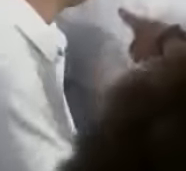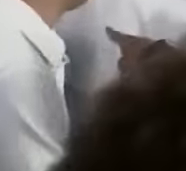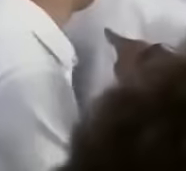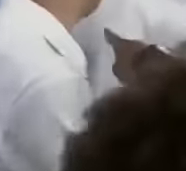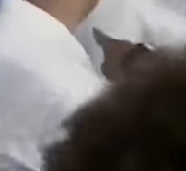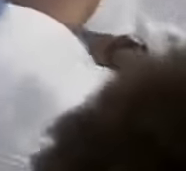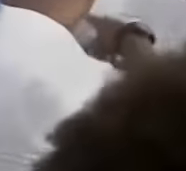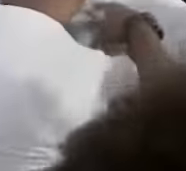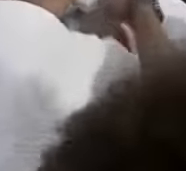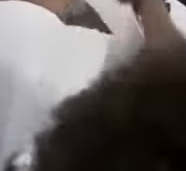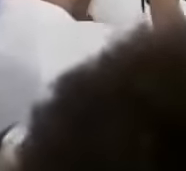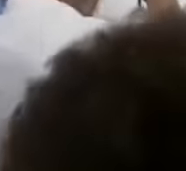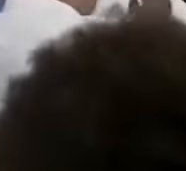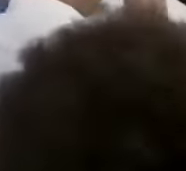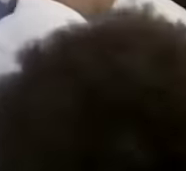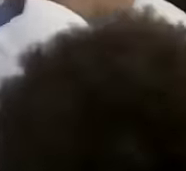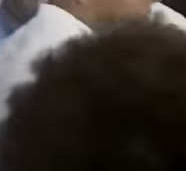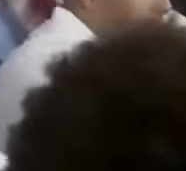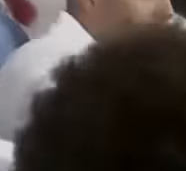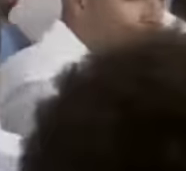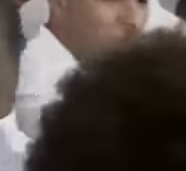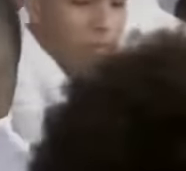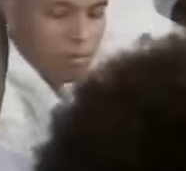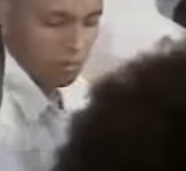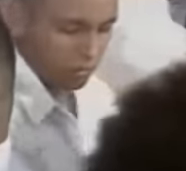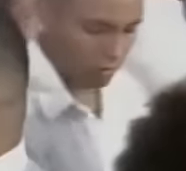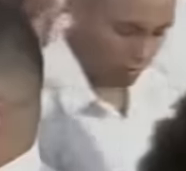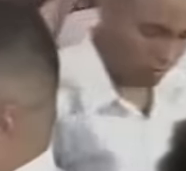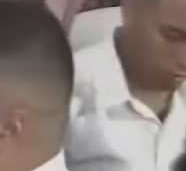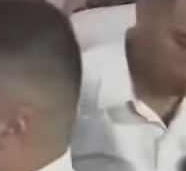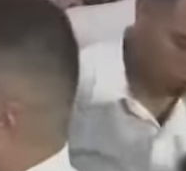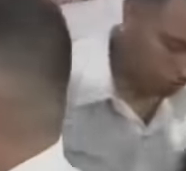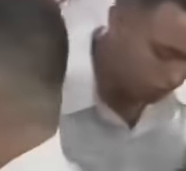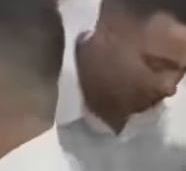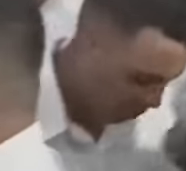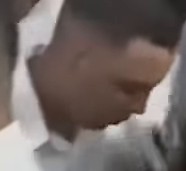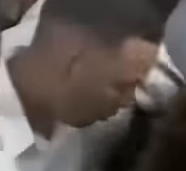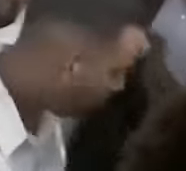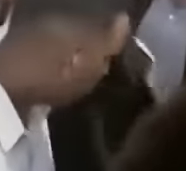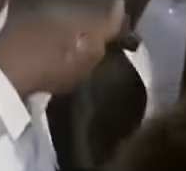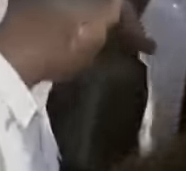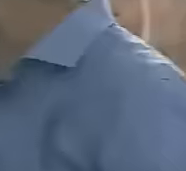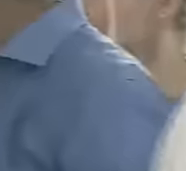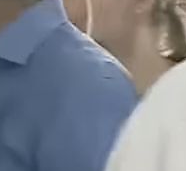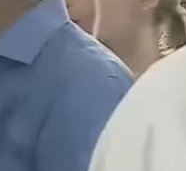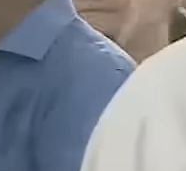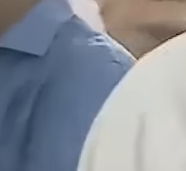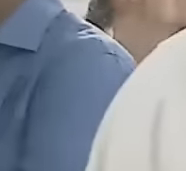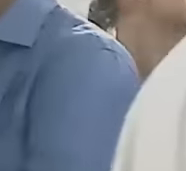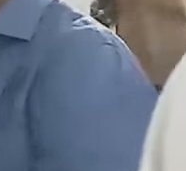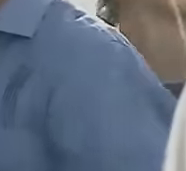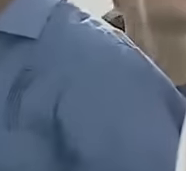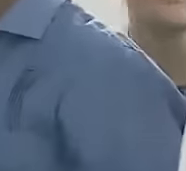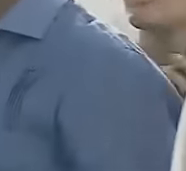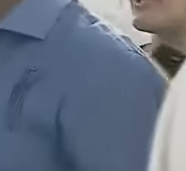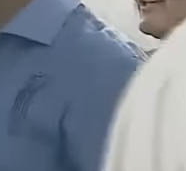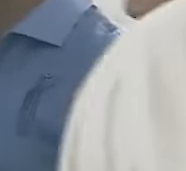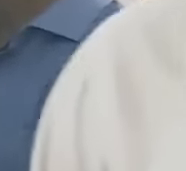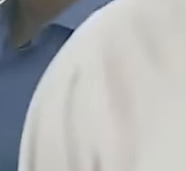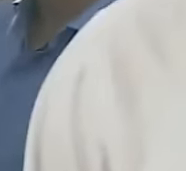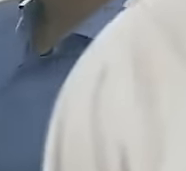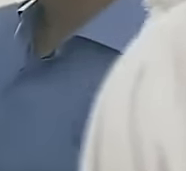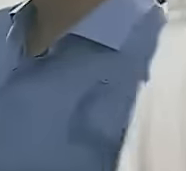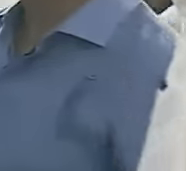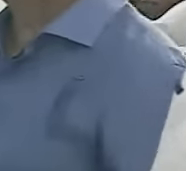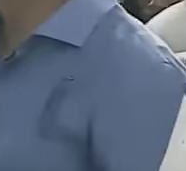y resurgimiento del fascismo, pero sin lugar a duda repotenciado, con odio, con entreguismo, para